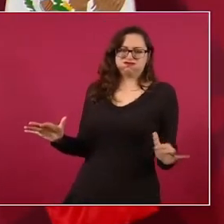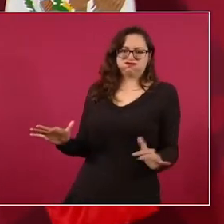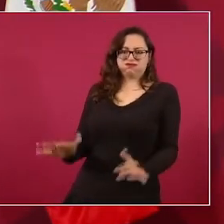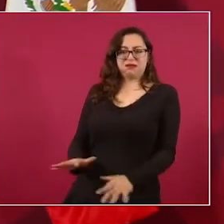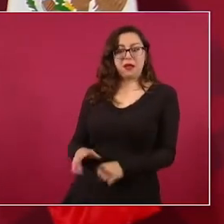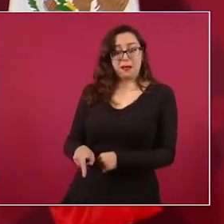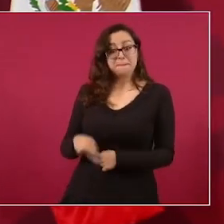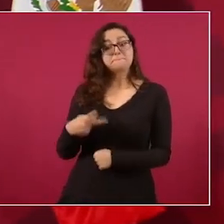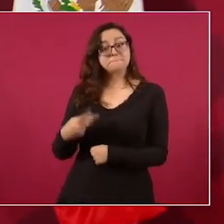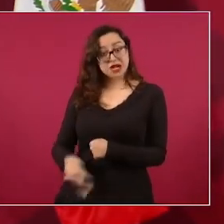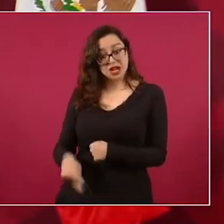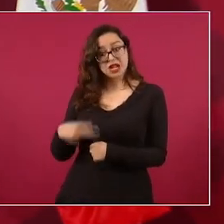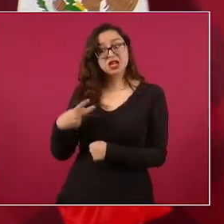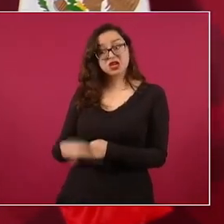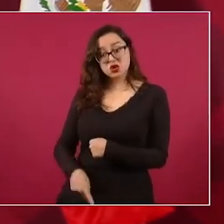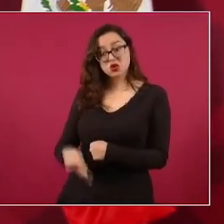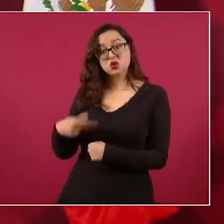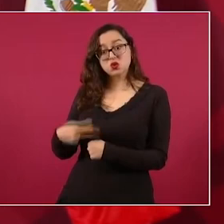riesgoso esto.